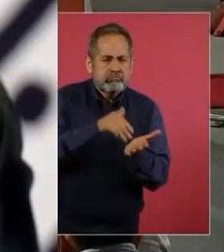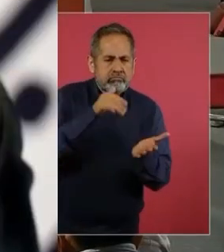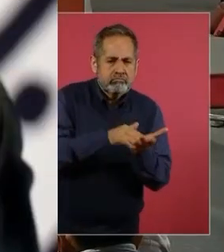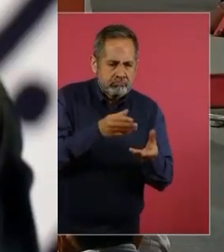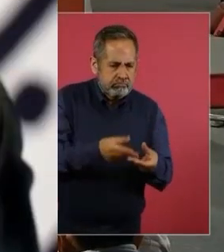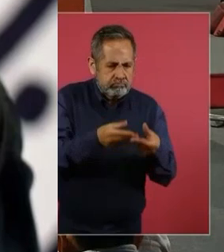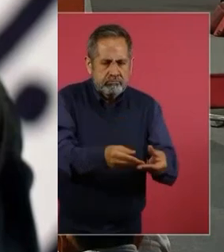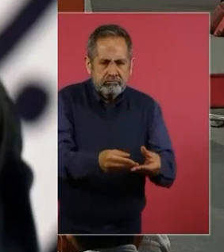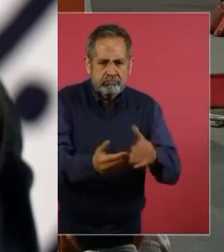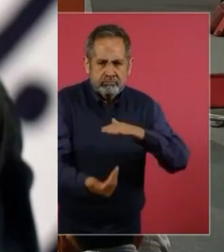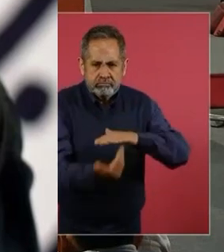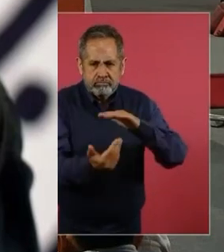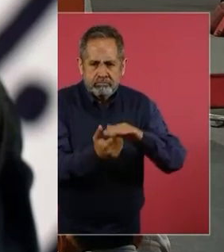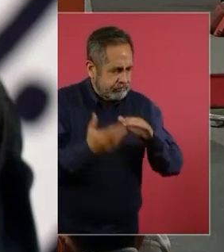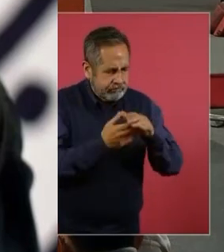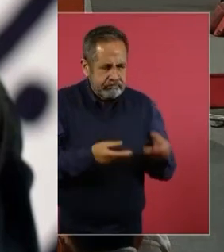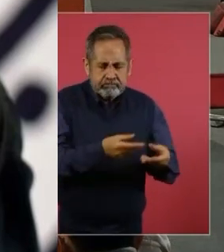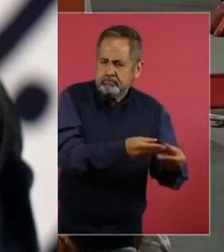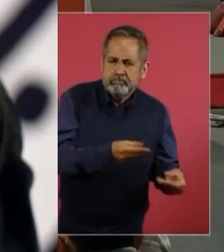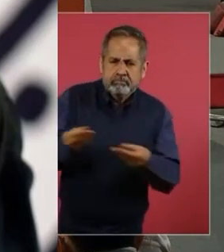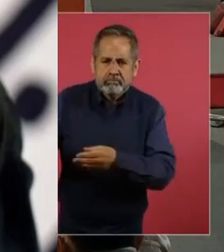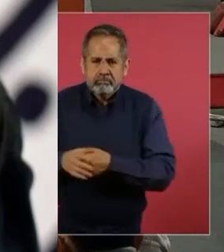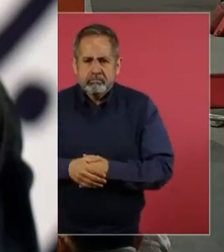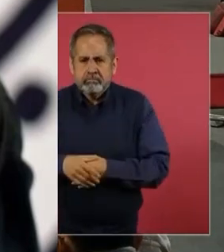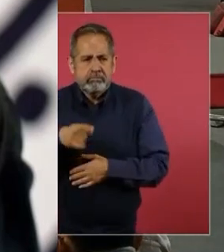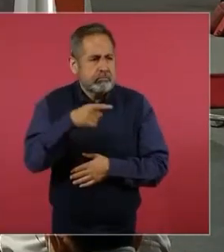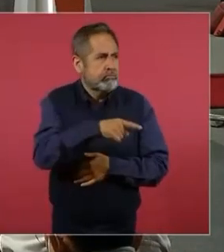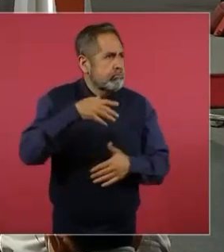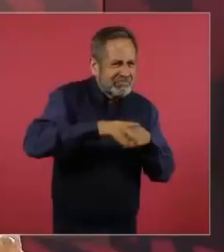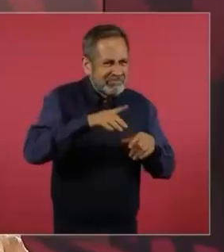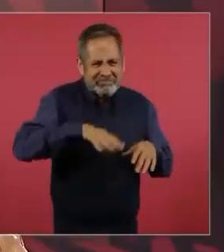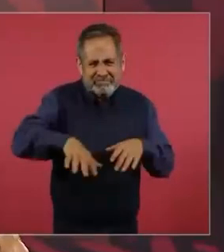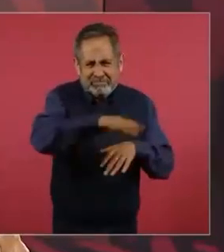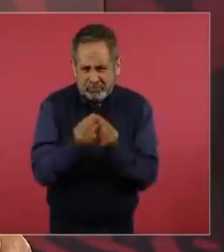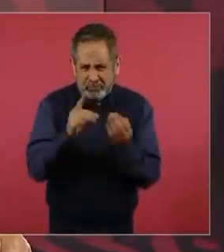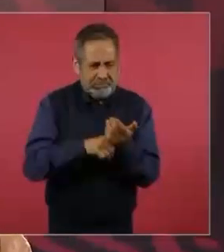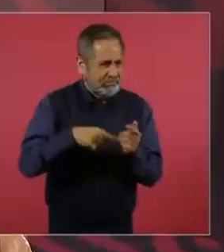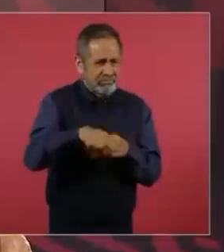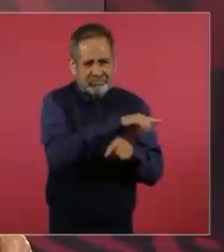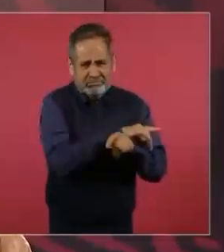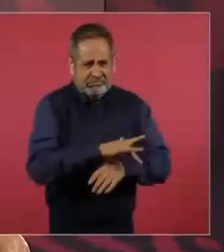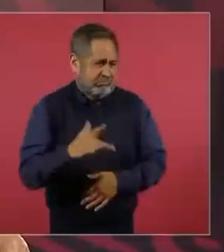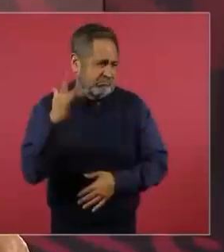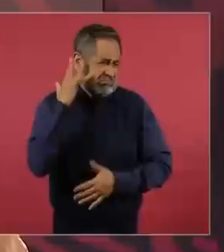aquí en el buró de su cama. Y ni su cama, ni el buró, ni los muebles